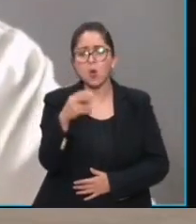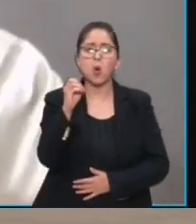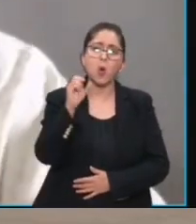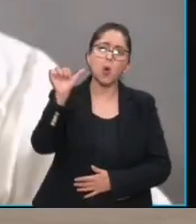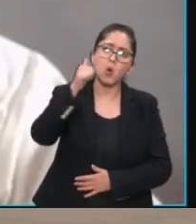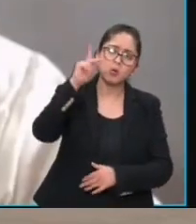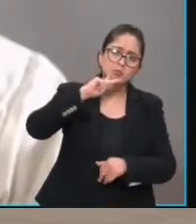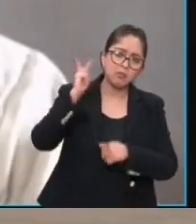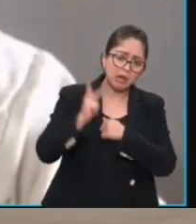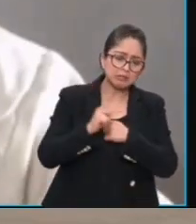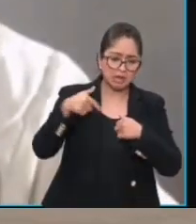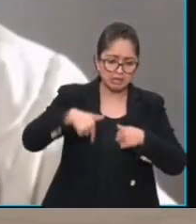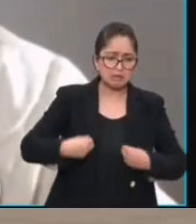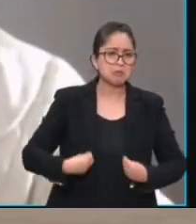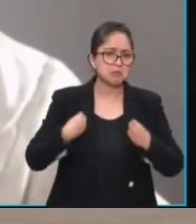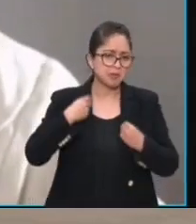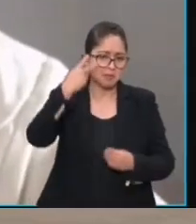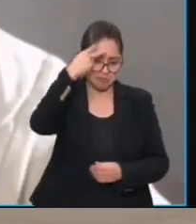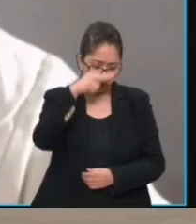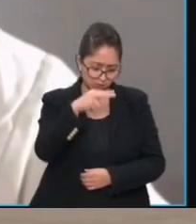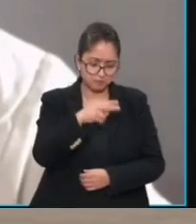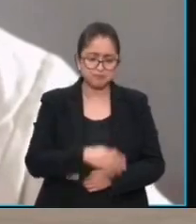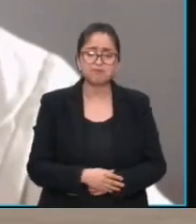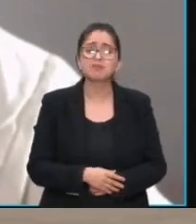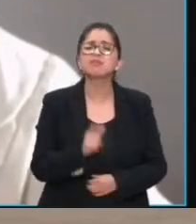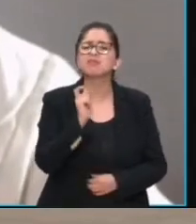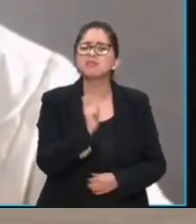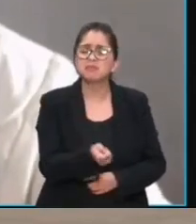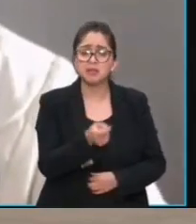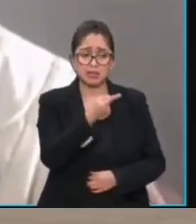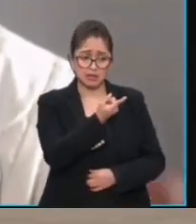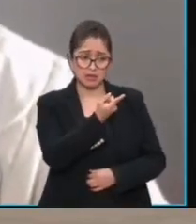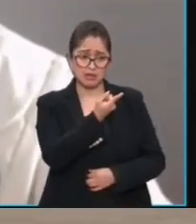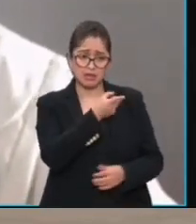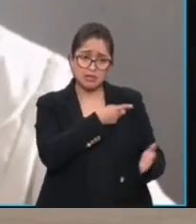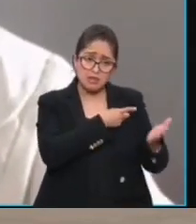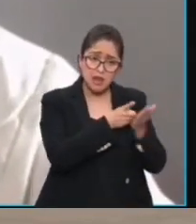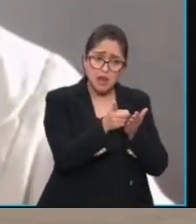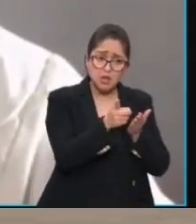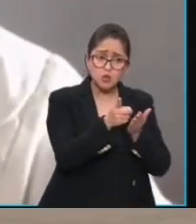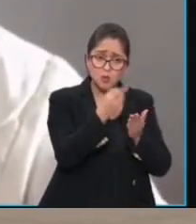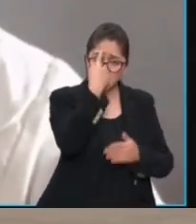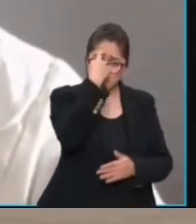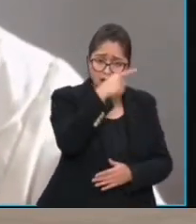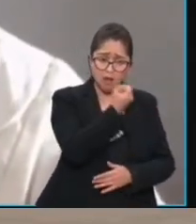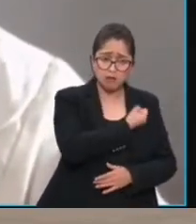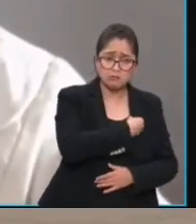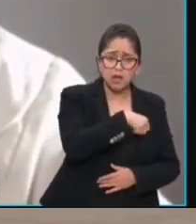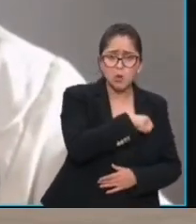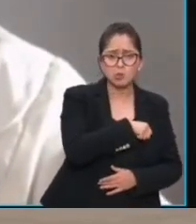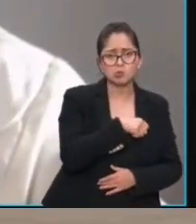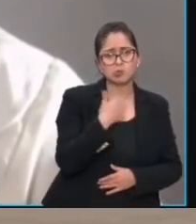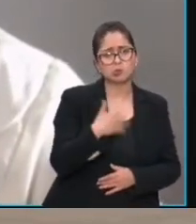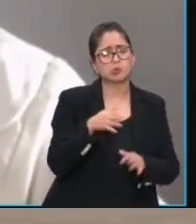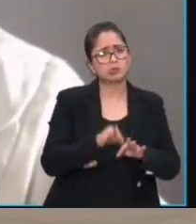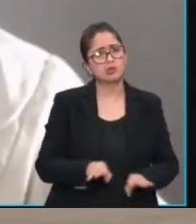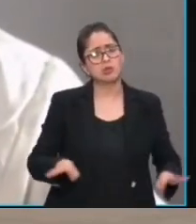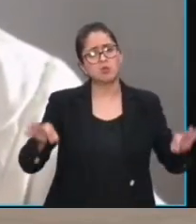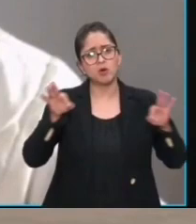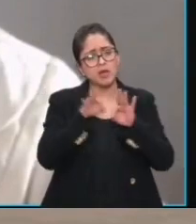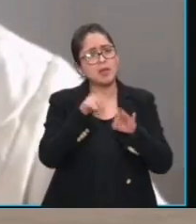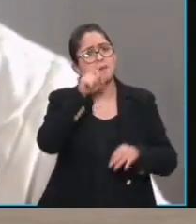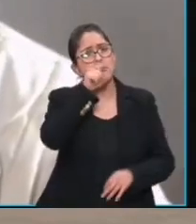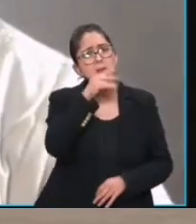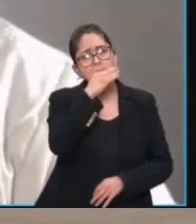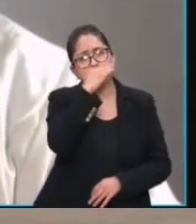Trabajo, por lo tanto, la salud, el acceso al derecho humano a la salud es fundamental, debe ser universal, gratuito, como